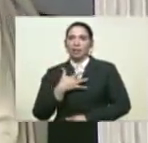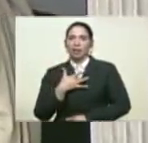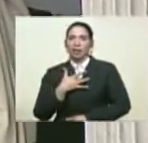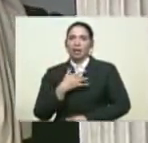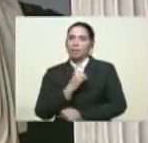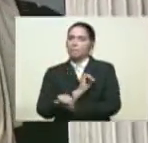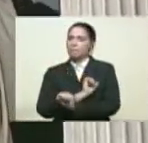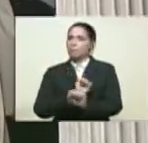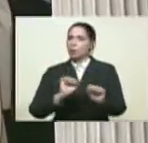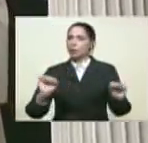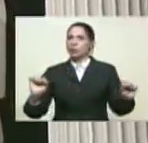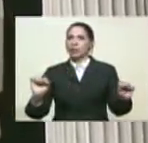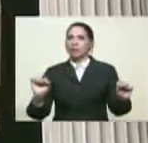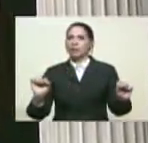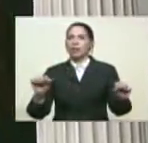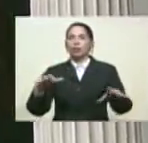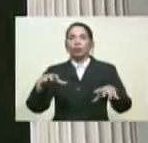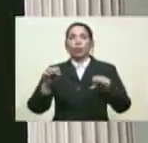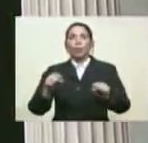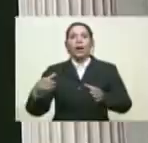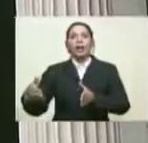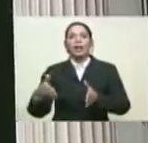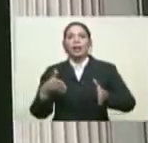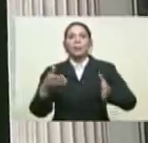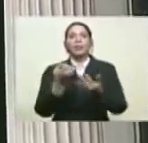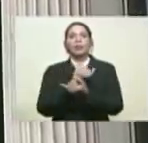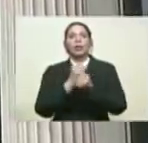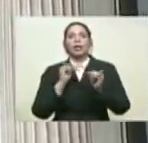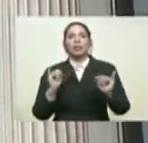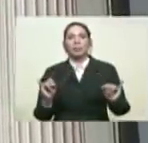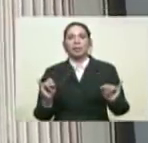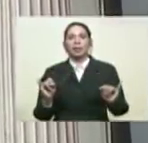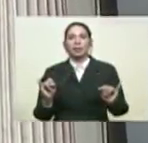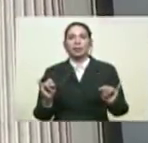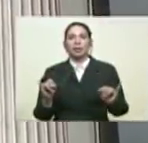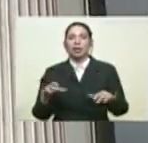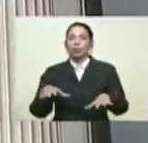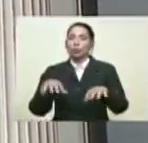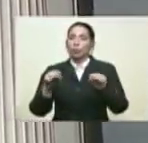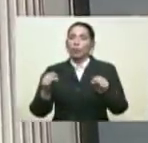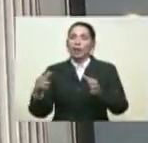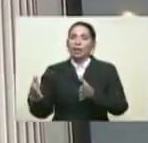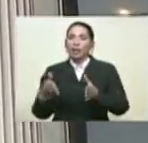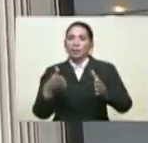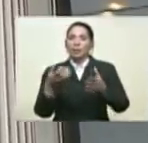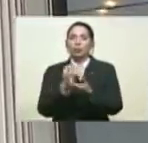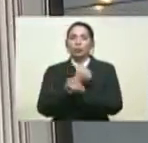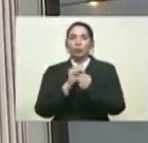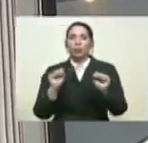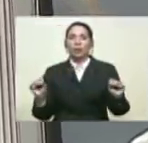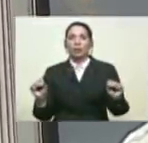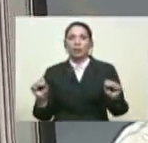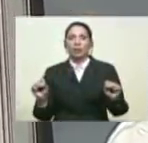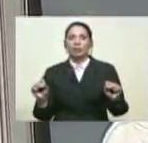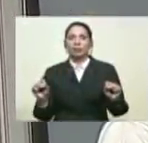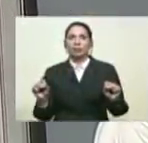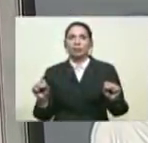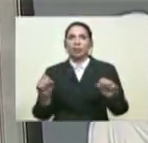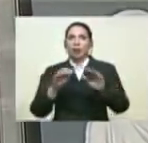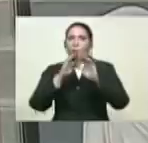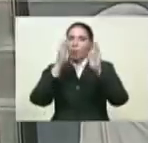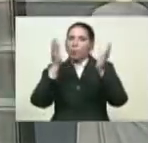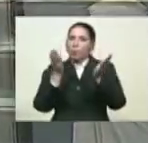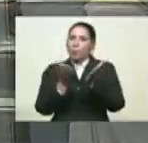imposible tomar el camino de la independencia, tomar el camino de la soberanía y de un modelo